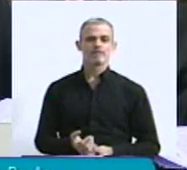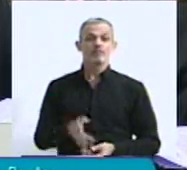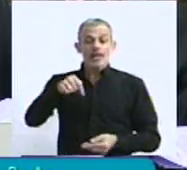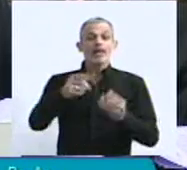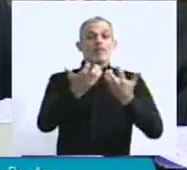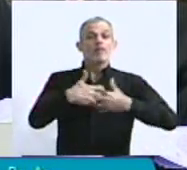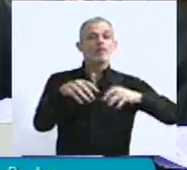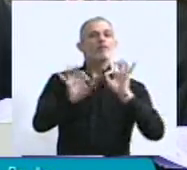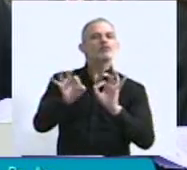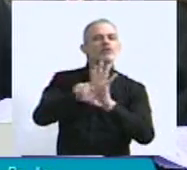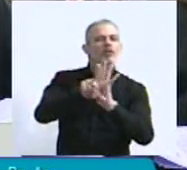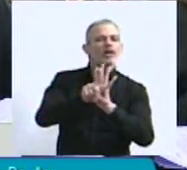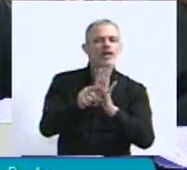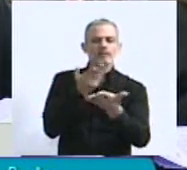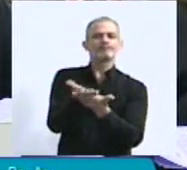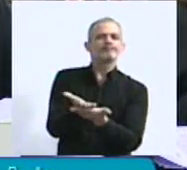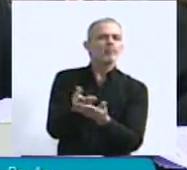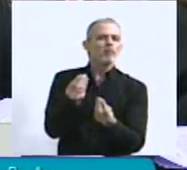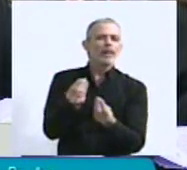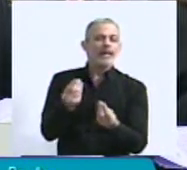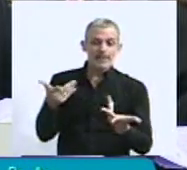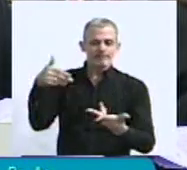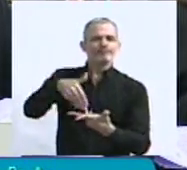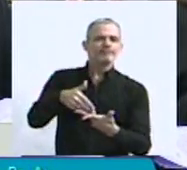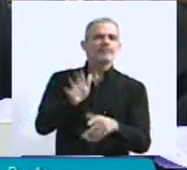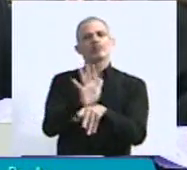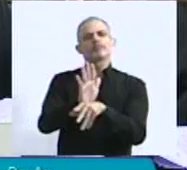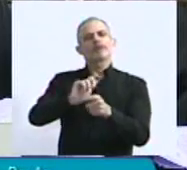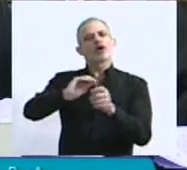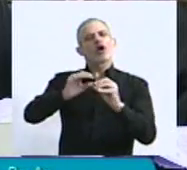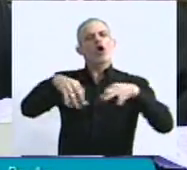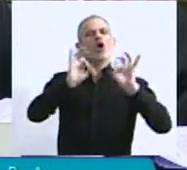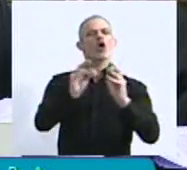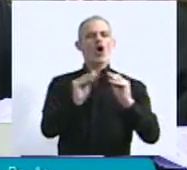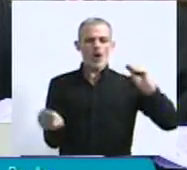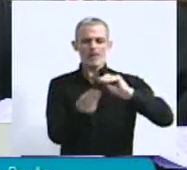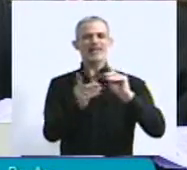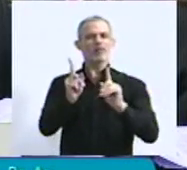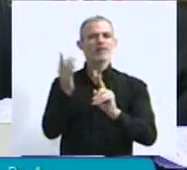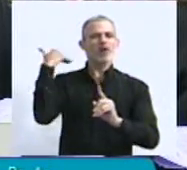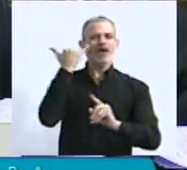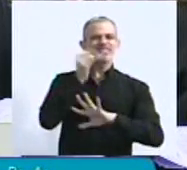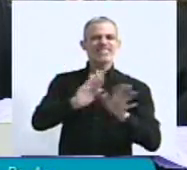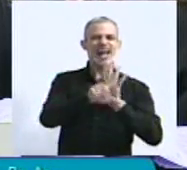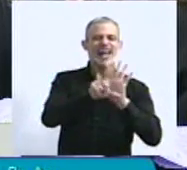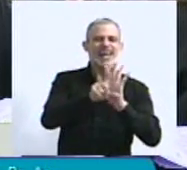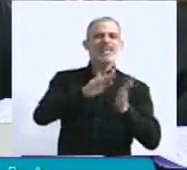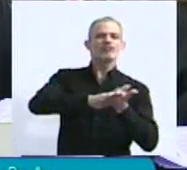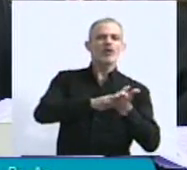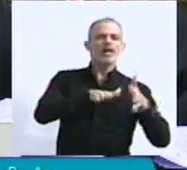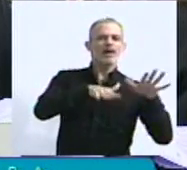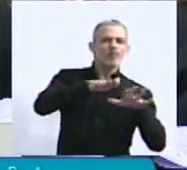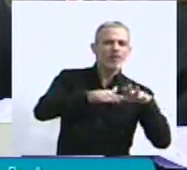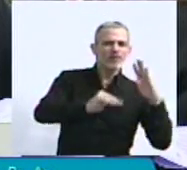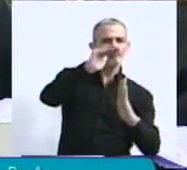Con este proyecto de ley hemos venido a completar lo que fue la Ley de Movilidad